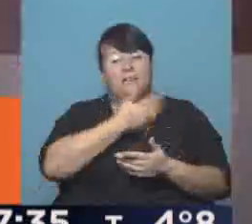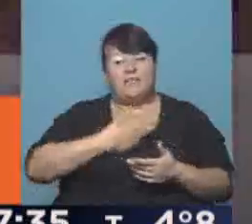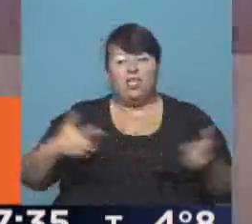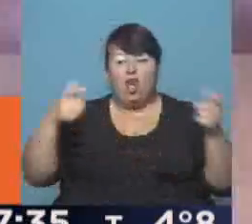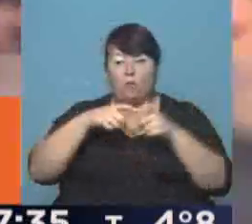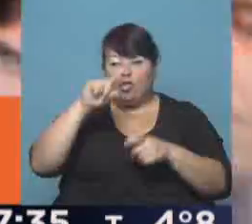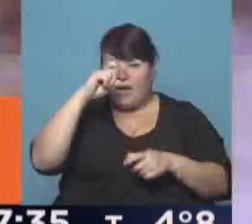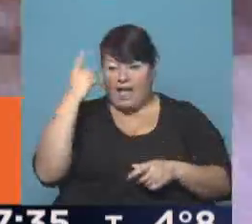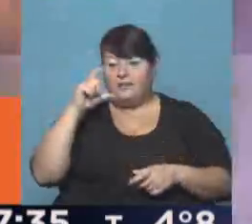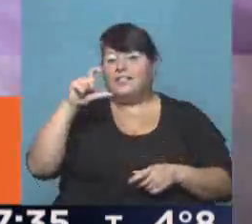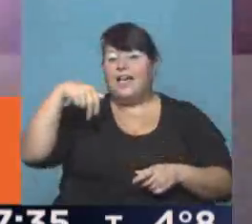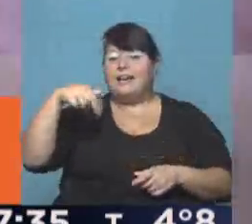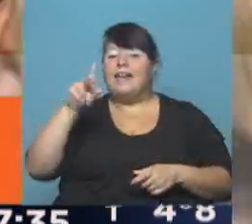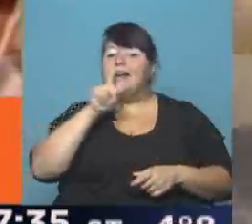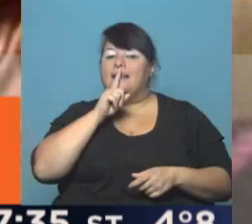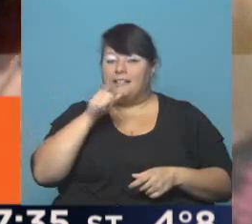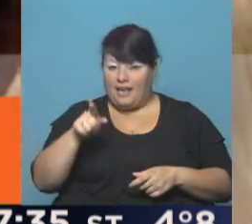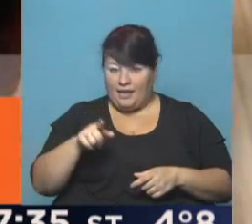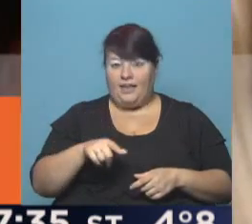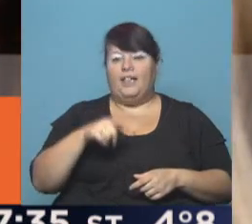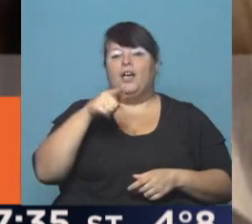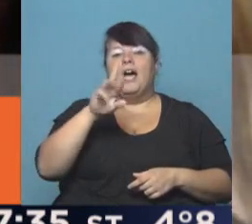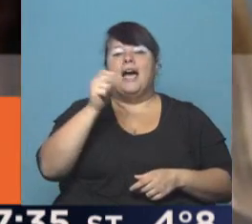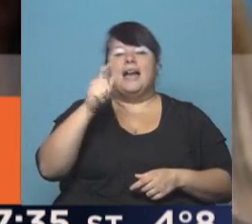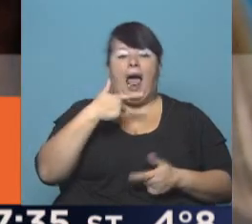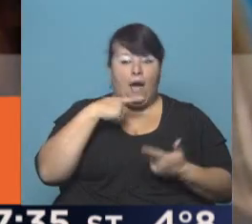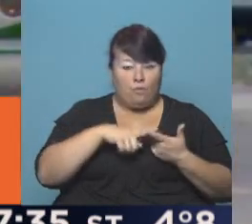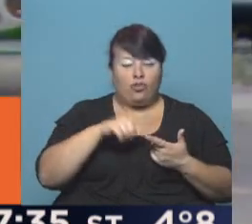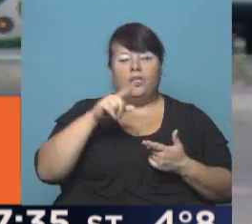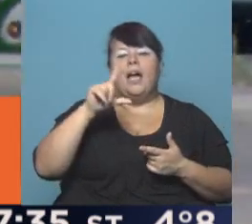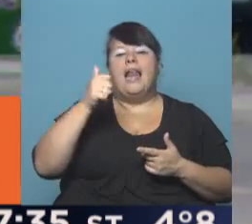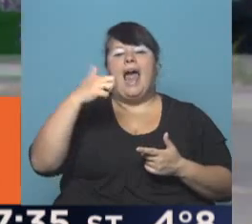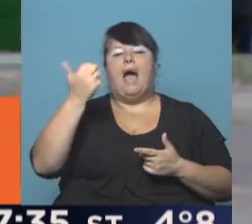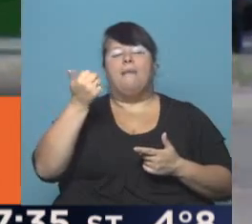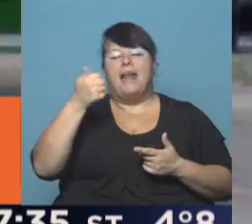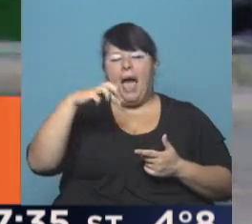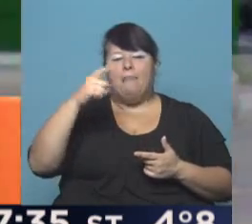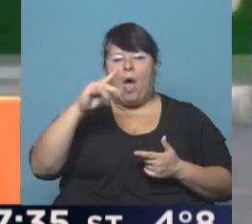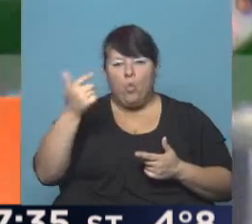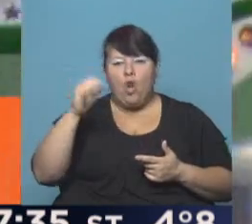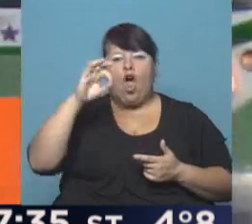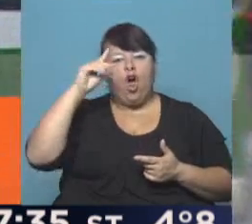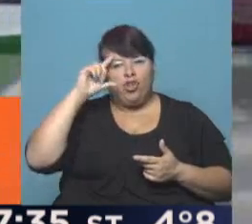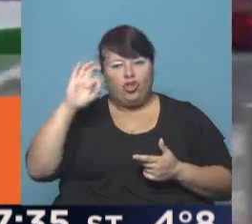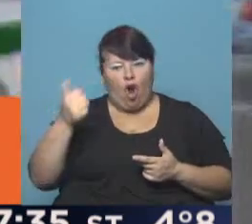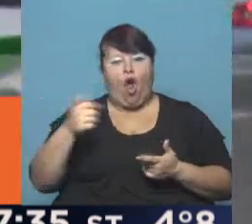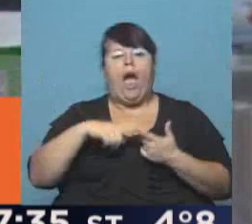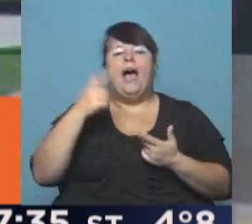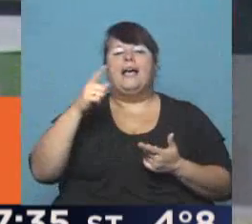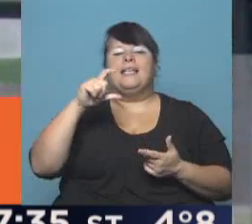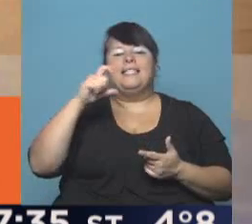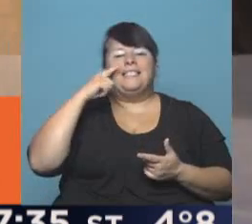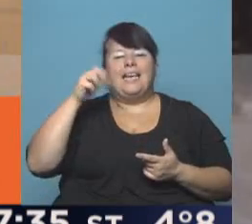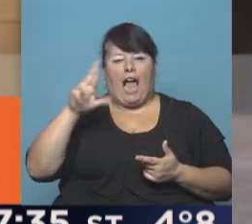comisión nacional de regulación del transporte alejandro ramos roque lapadula pedro ochoa romero y antonio si